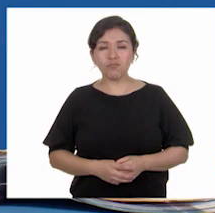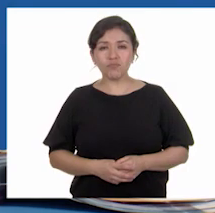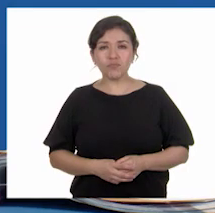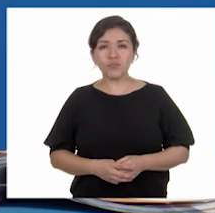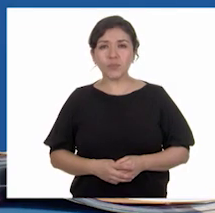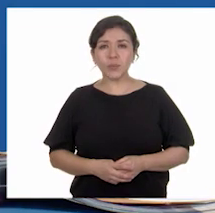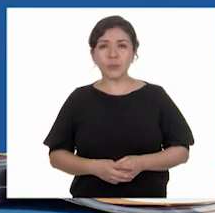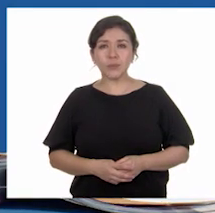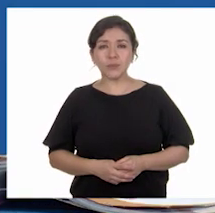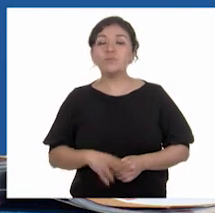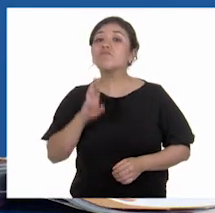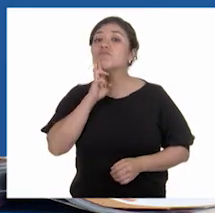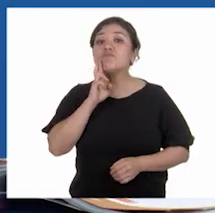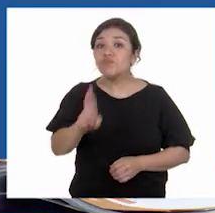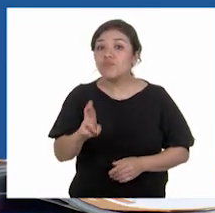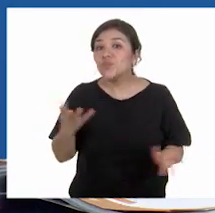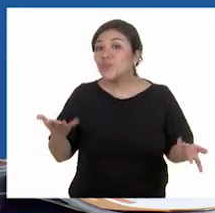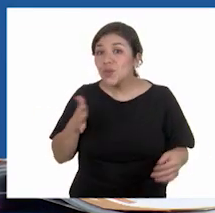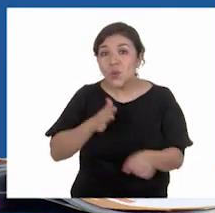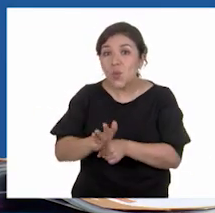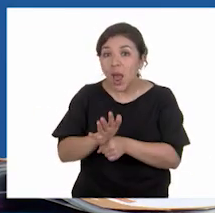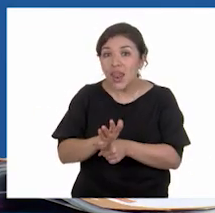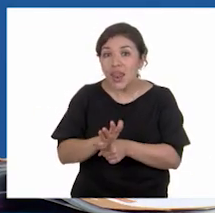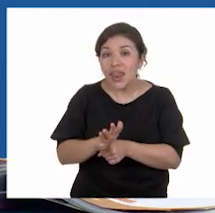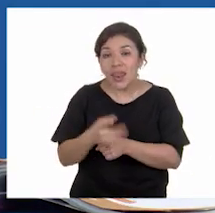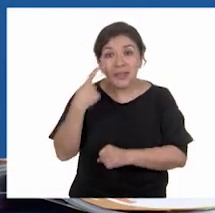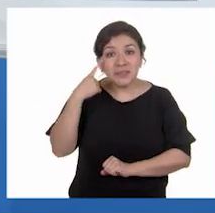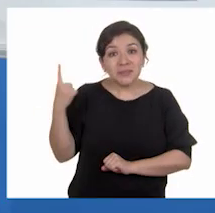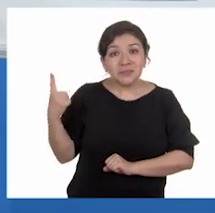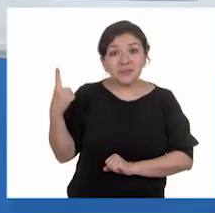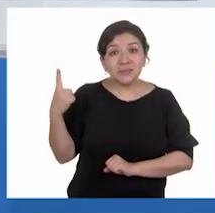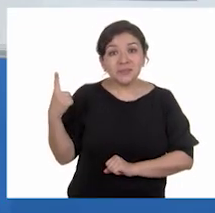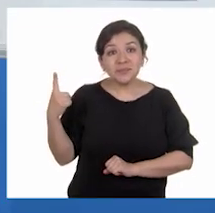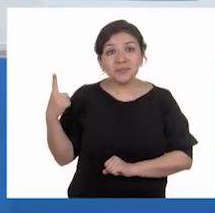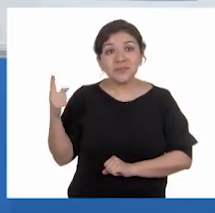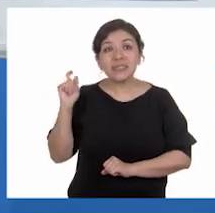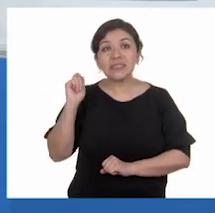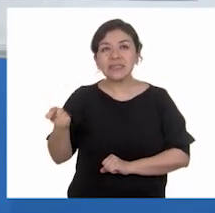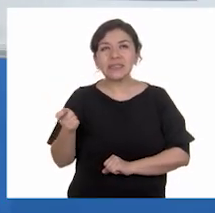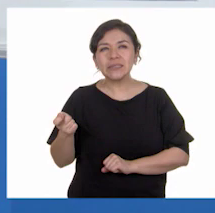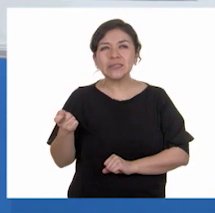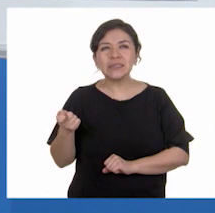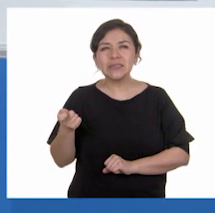12. Y el 12. Resultado es... Igual a...